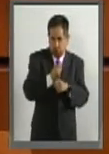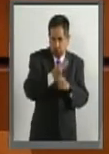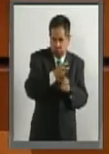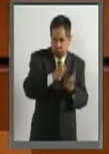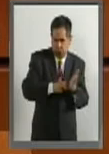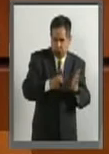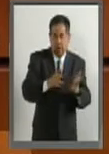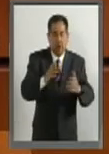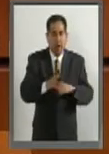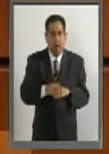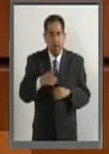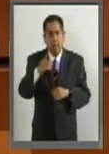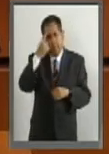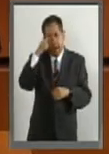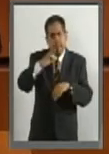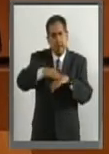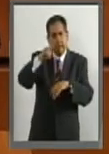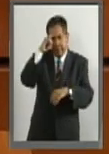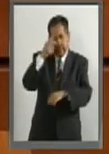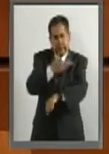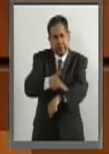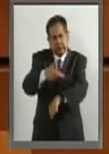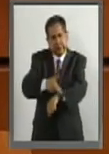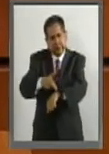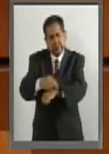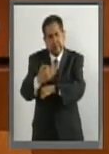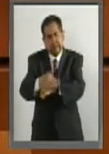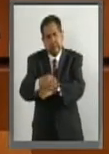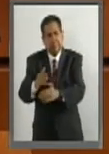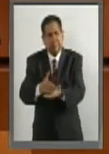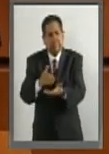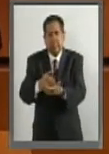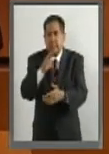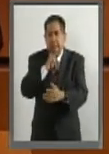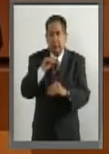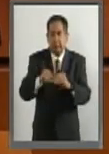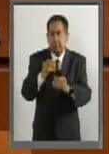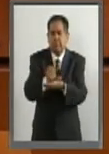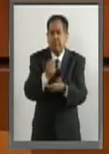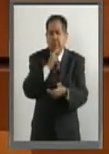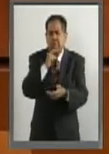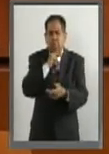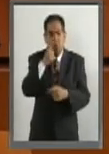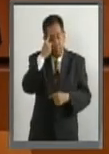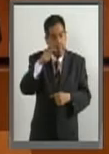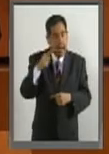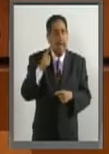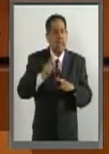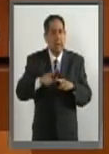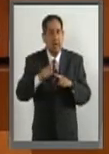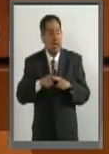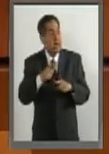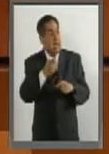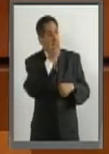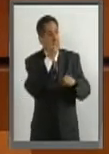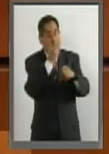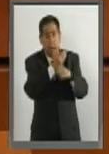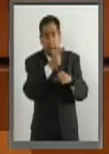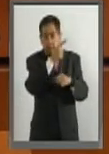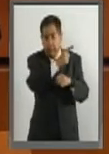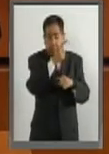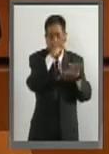es simplificar los trámites para la revalidación de estudios y la inserción al sistema educativo de estudiantes